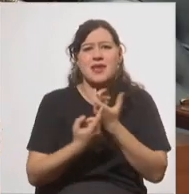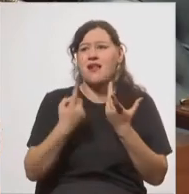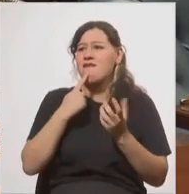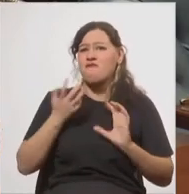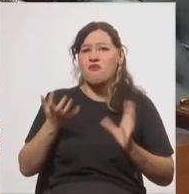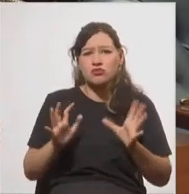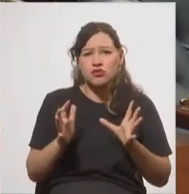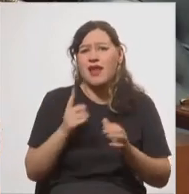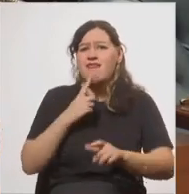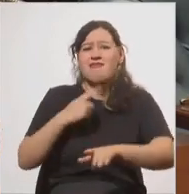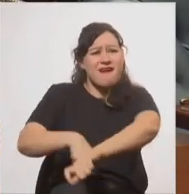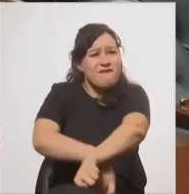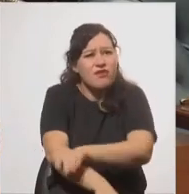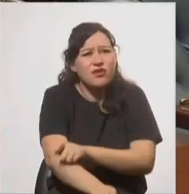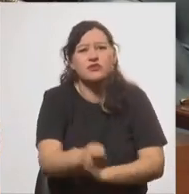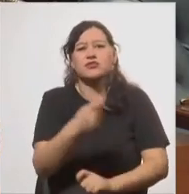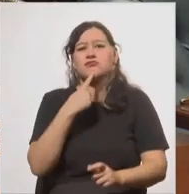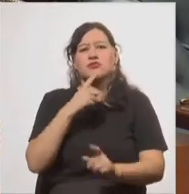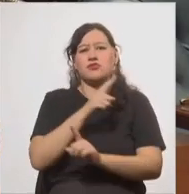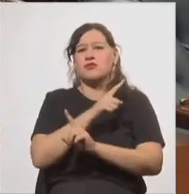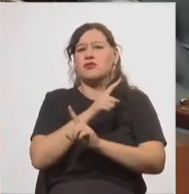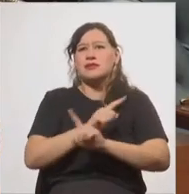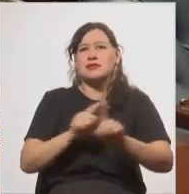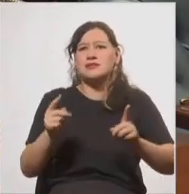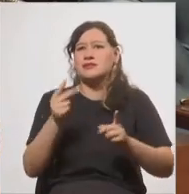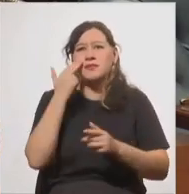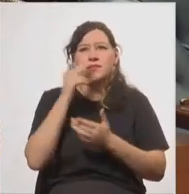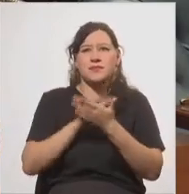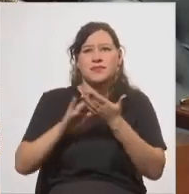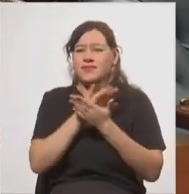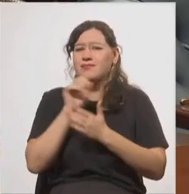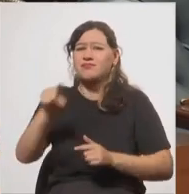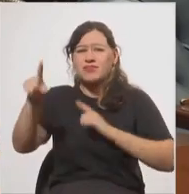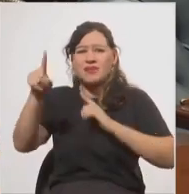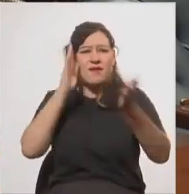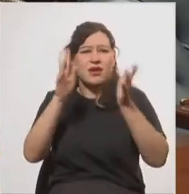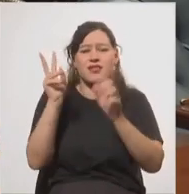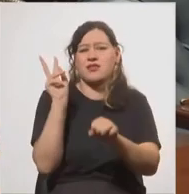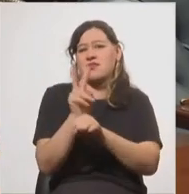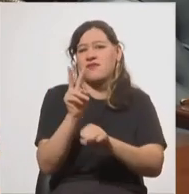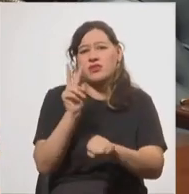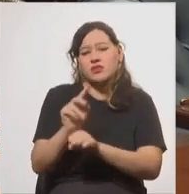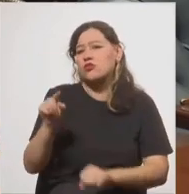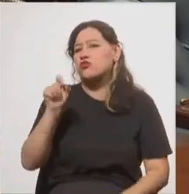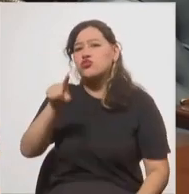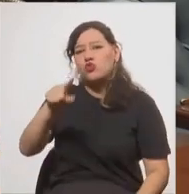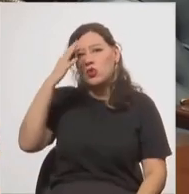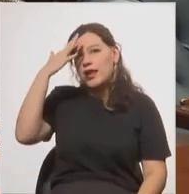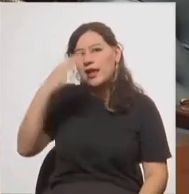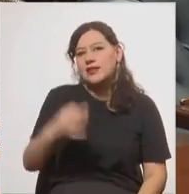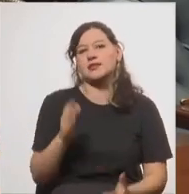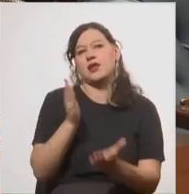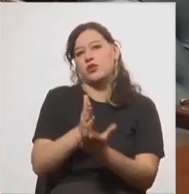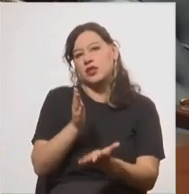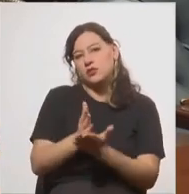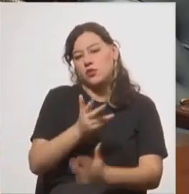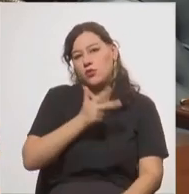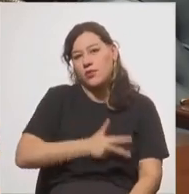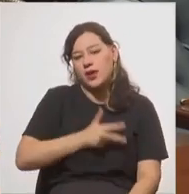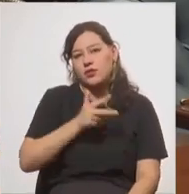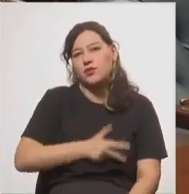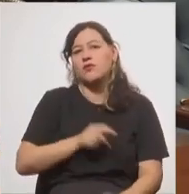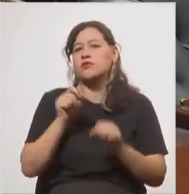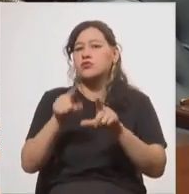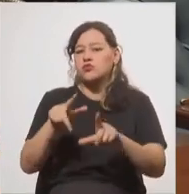pública esforzada e intachable, como abogada defendiendo sus principios y los derechos humanos,